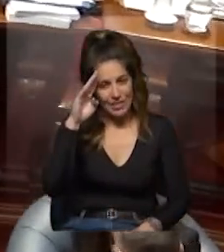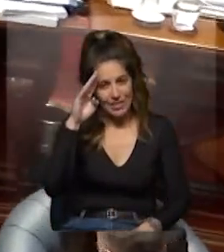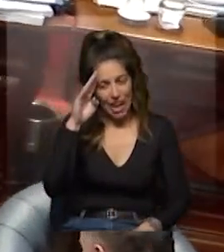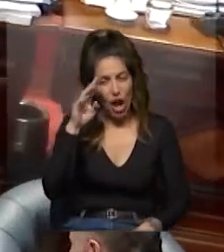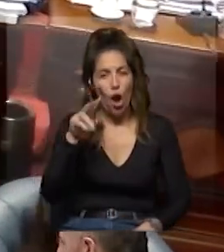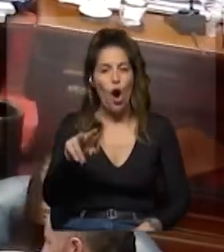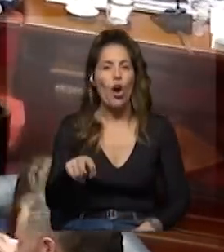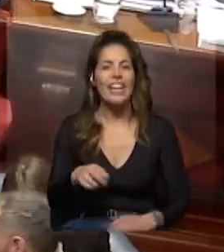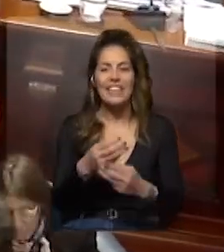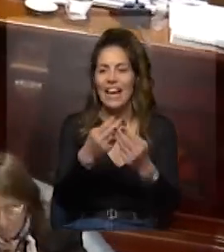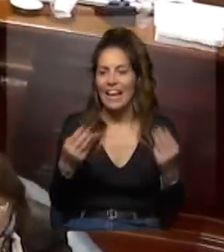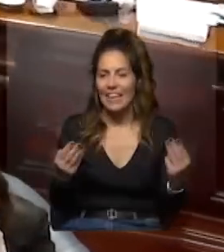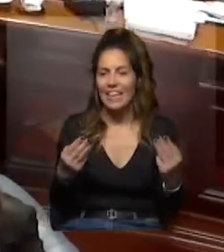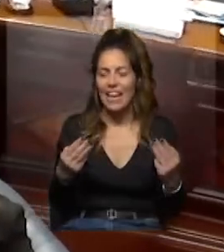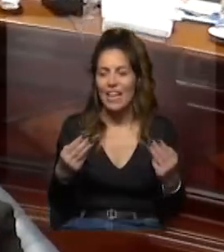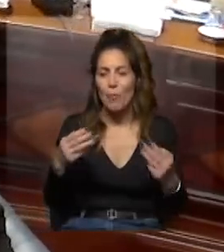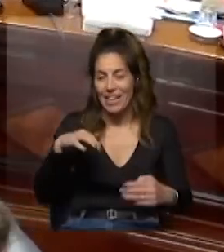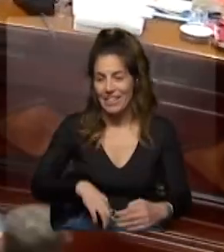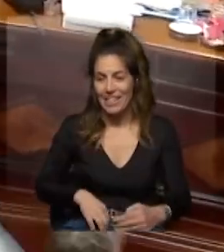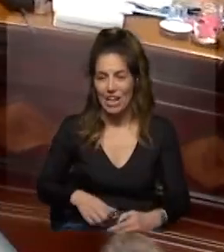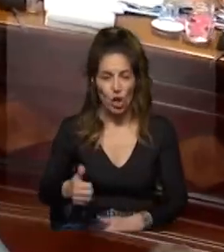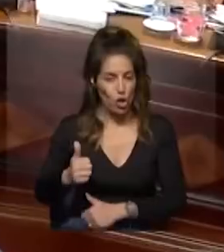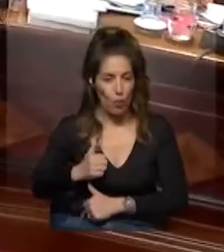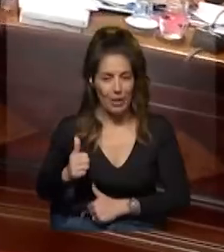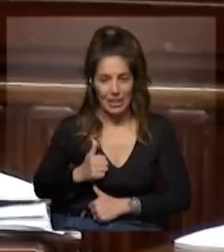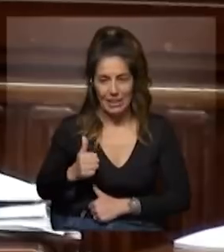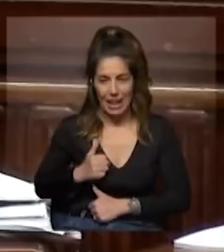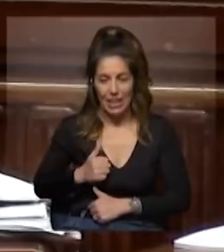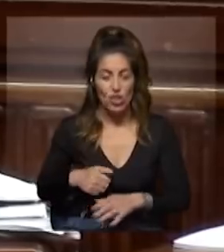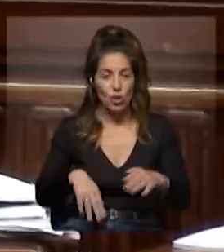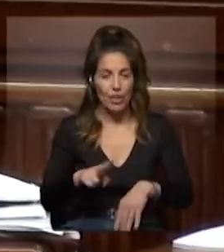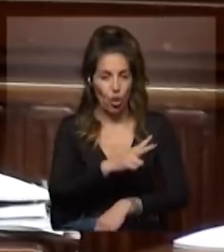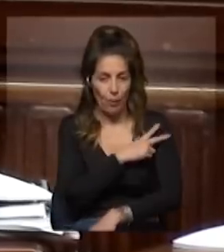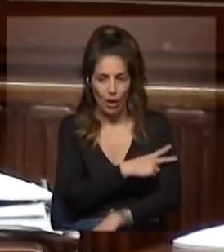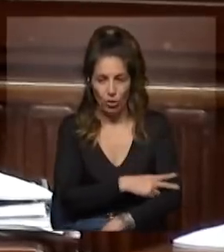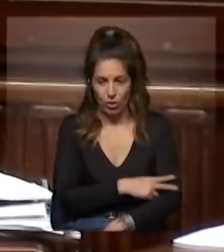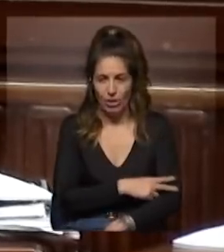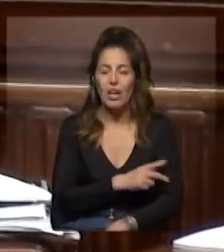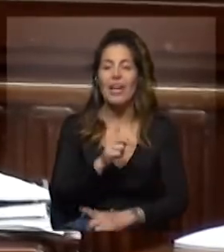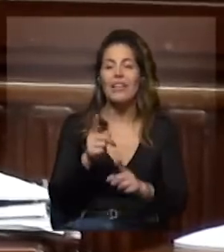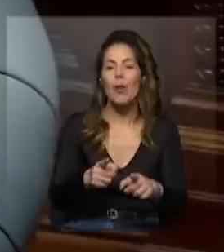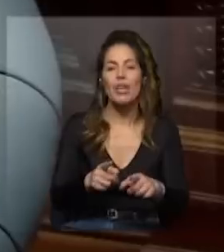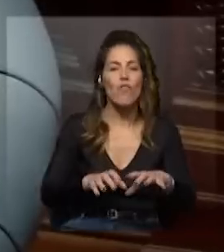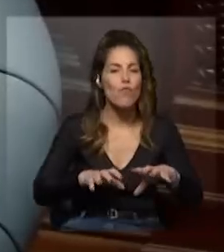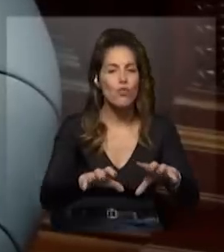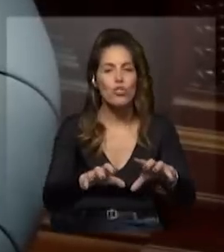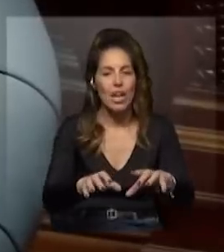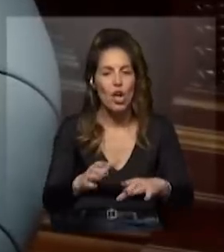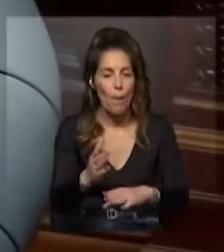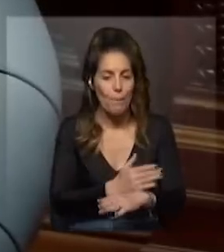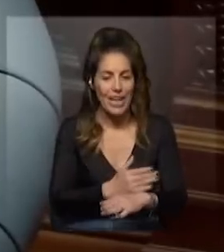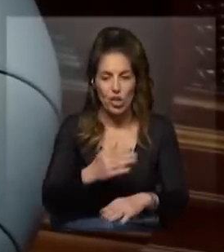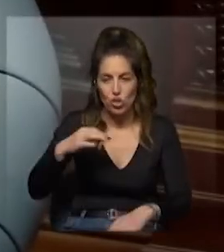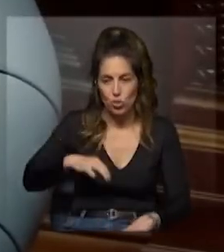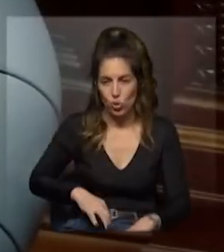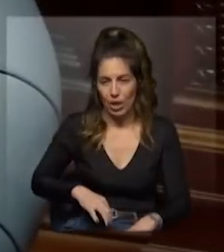el salario de los militares sobre todo del personal subalterno y del personal que menos gana en las